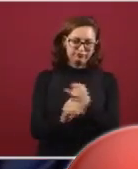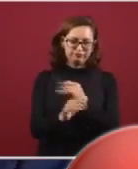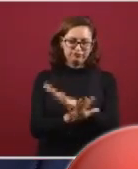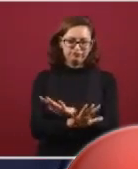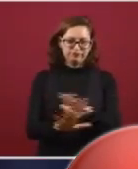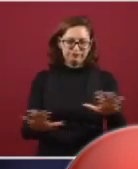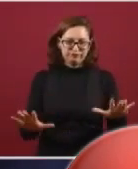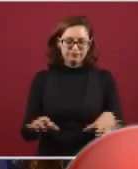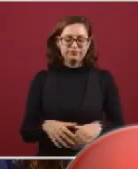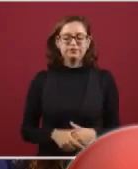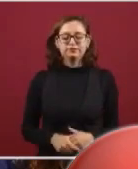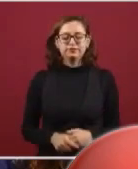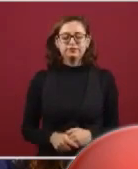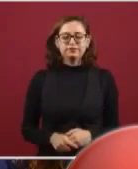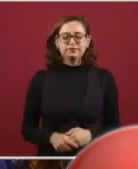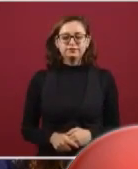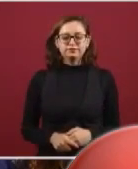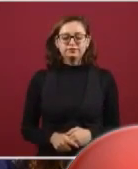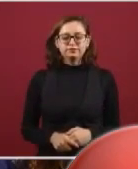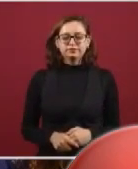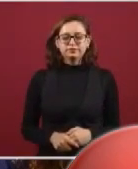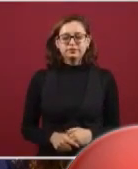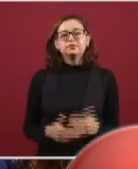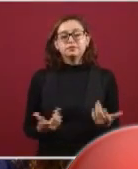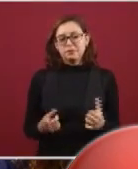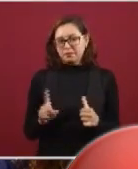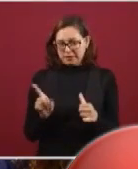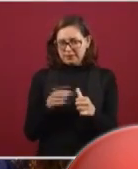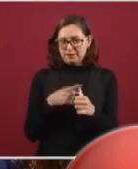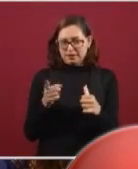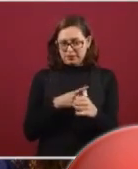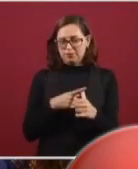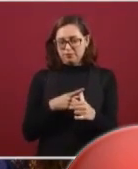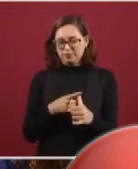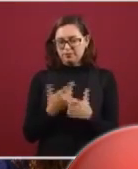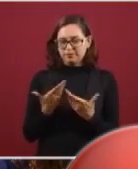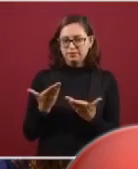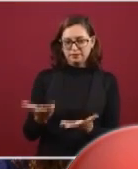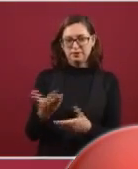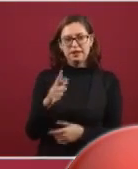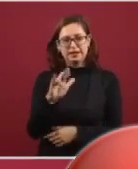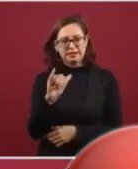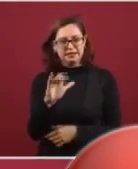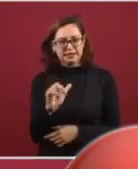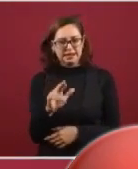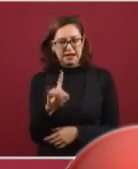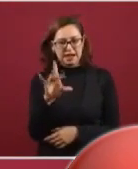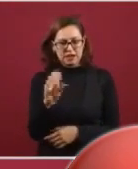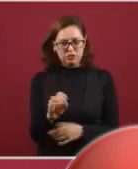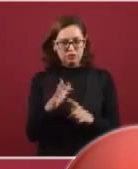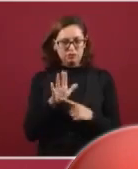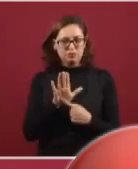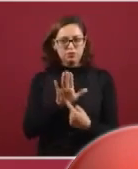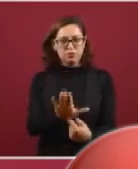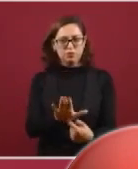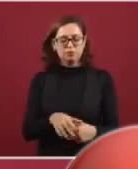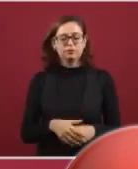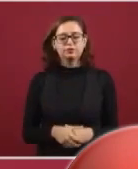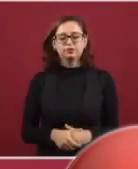del consumidor. Vamos a empezar con él, con Ricardo,